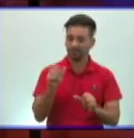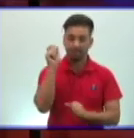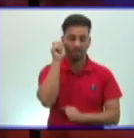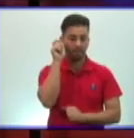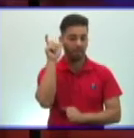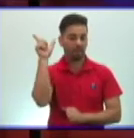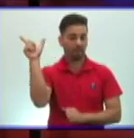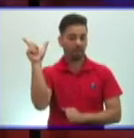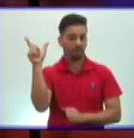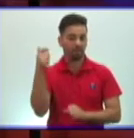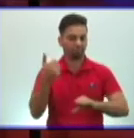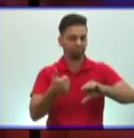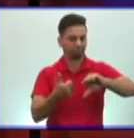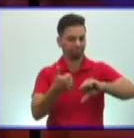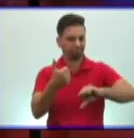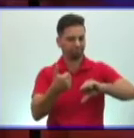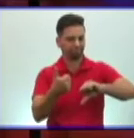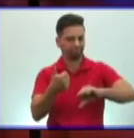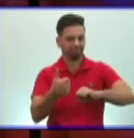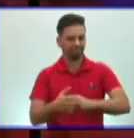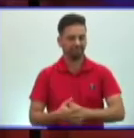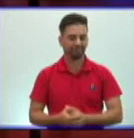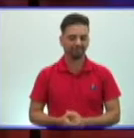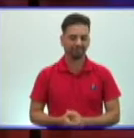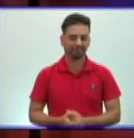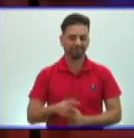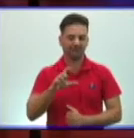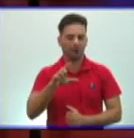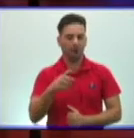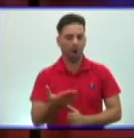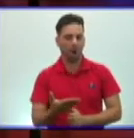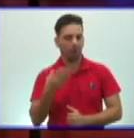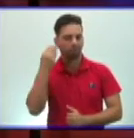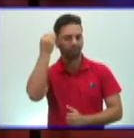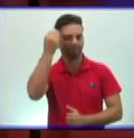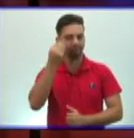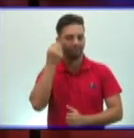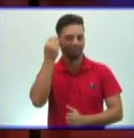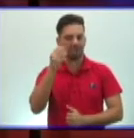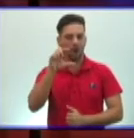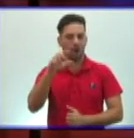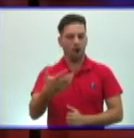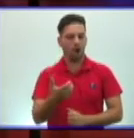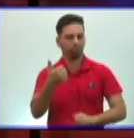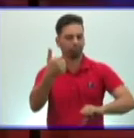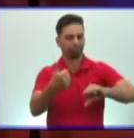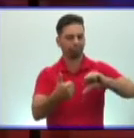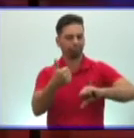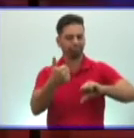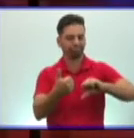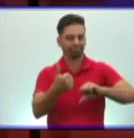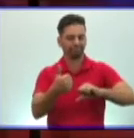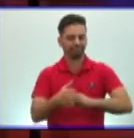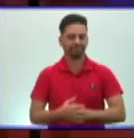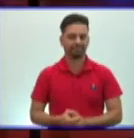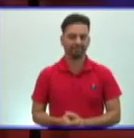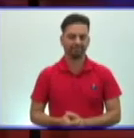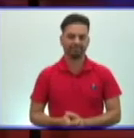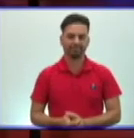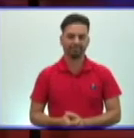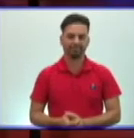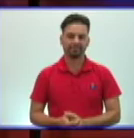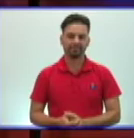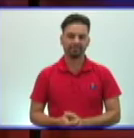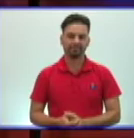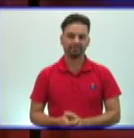los comportamientos. Cómo pensamos, cómo nos comportamos. Y en esta ocasión